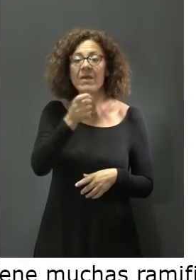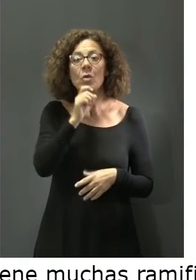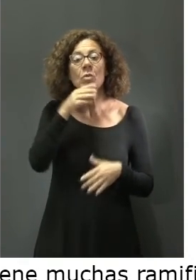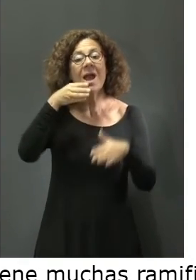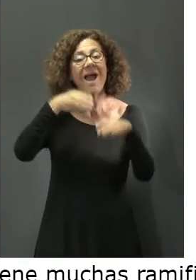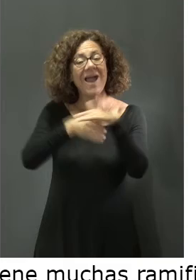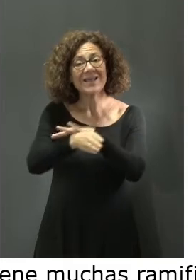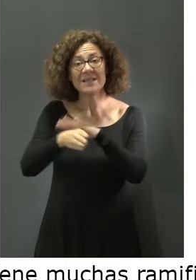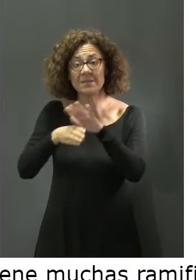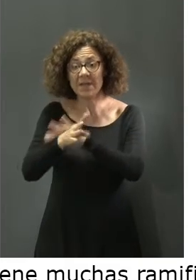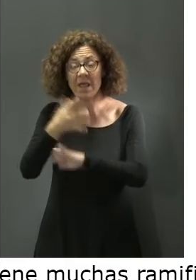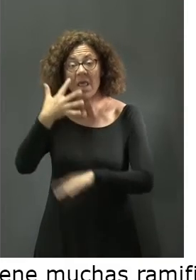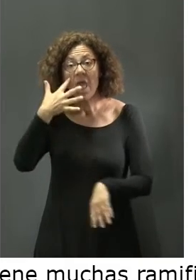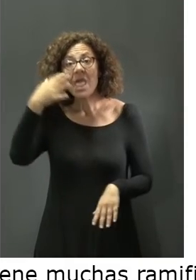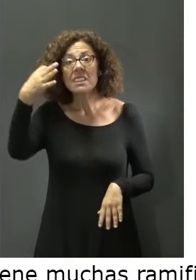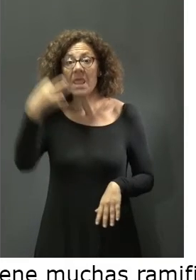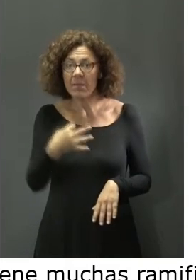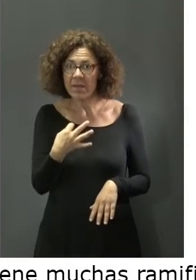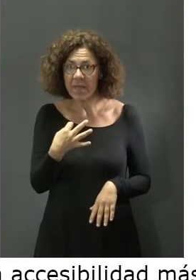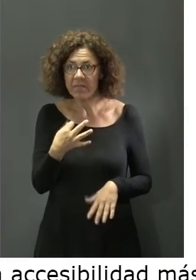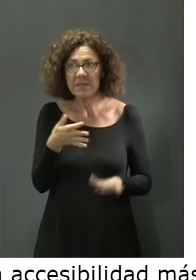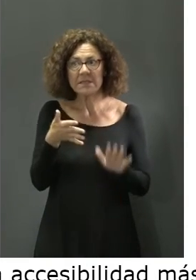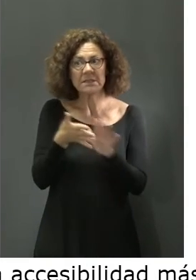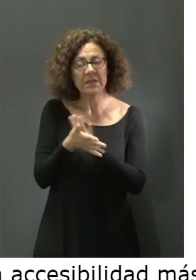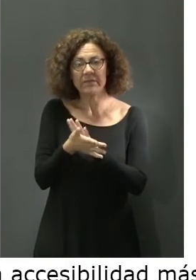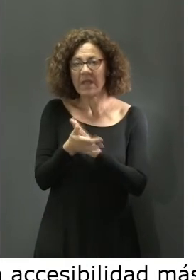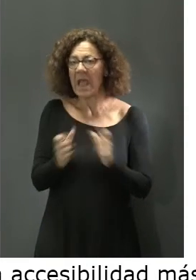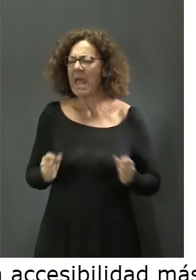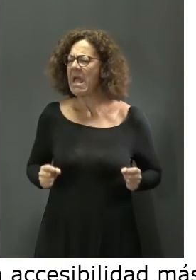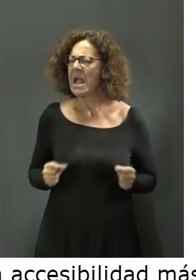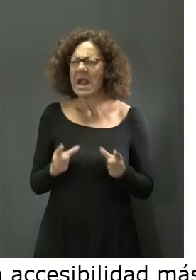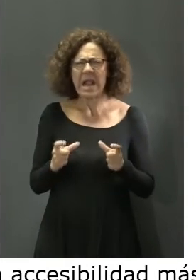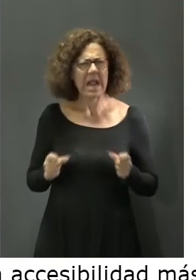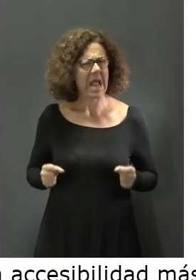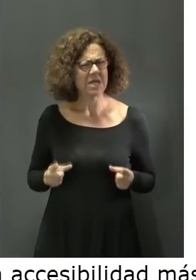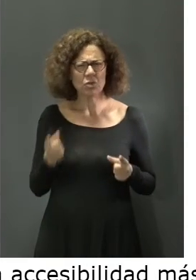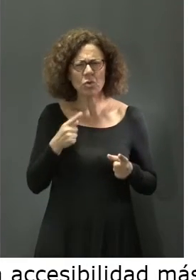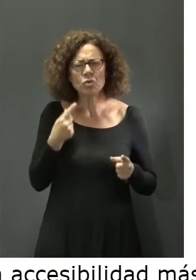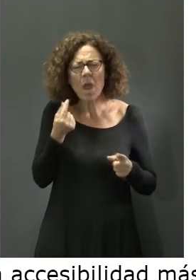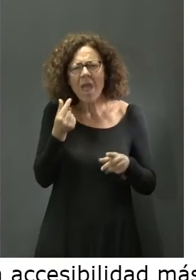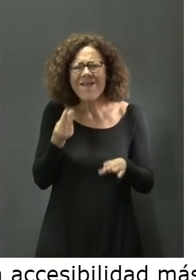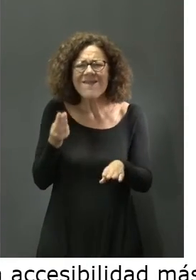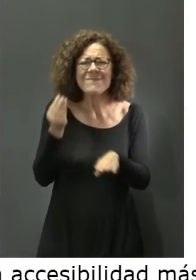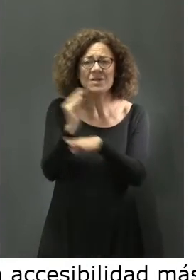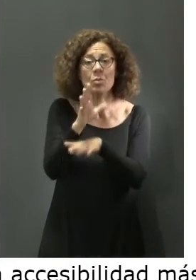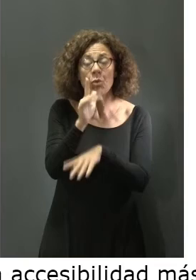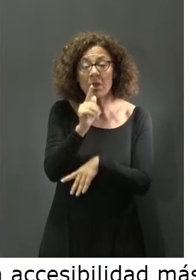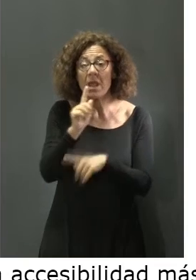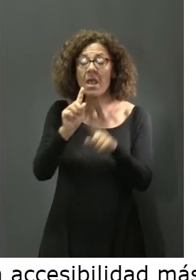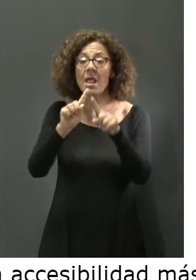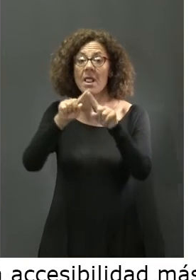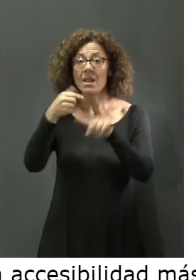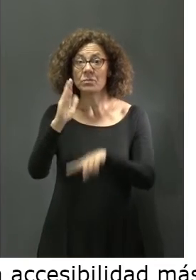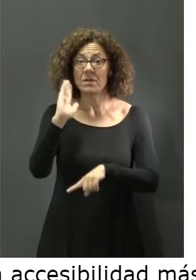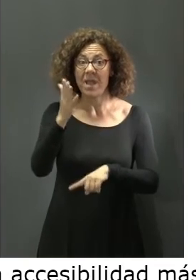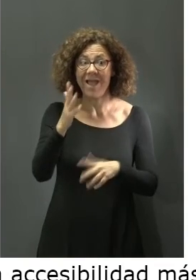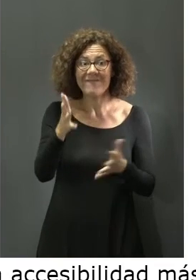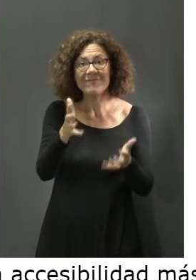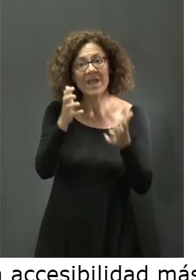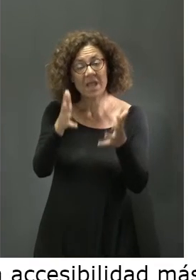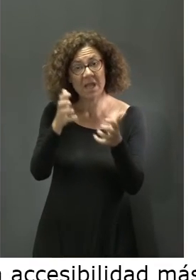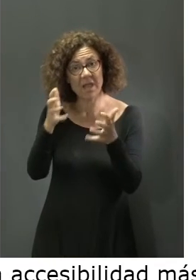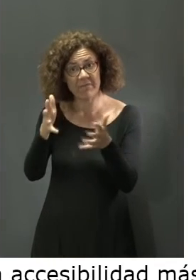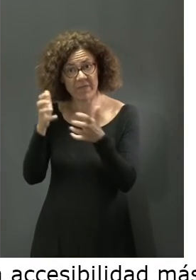accesibilidad verdaderamente es una inversión, no es un gasto, porque finalmente repercute en el beneficio